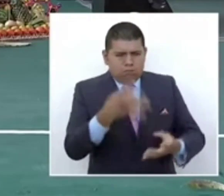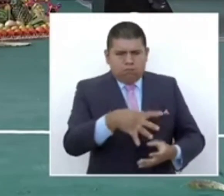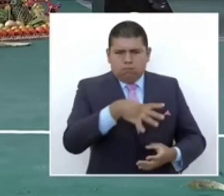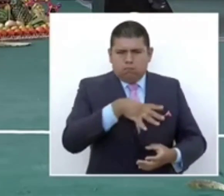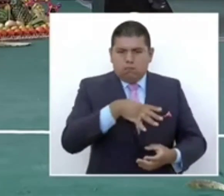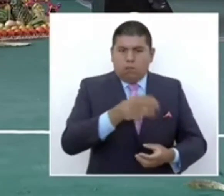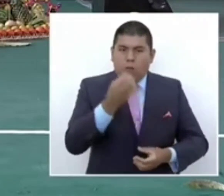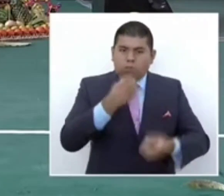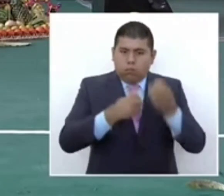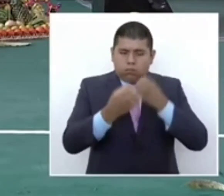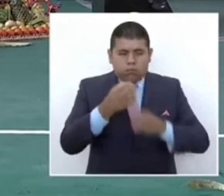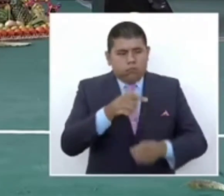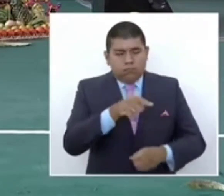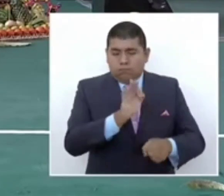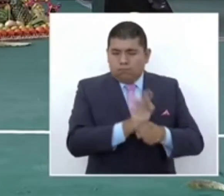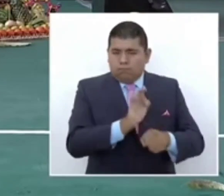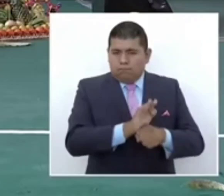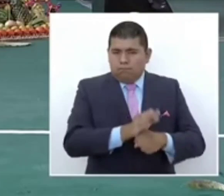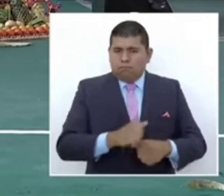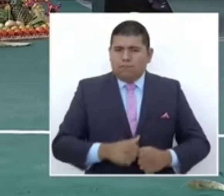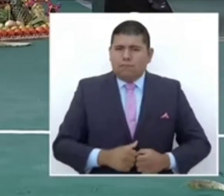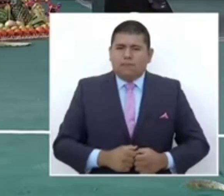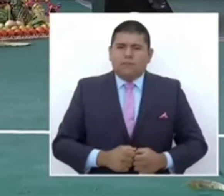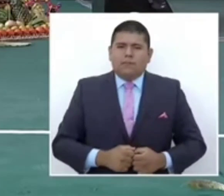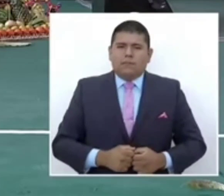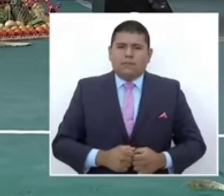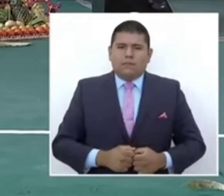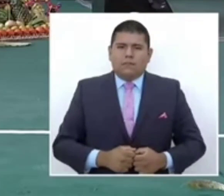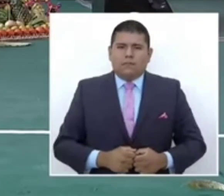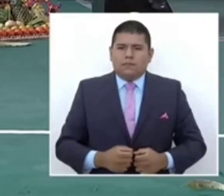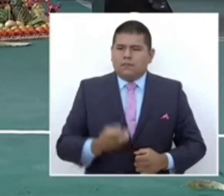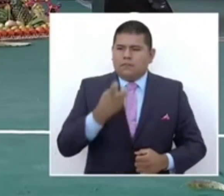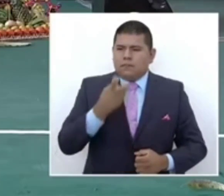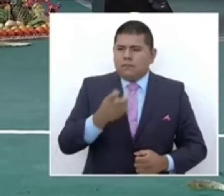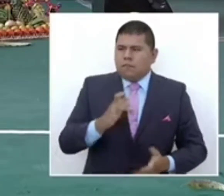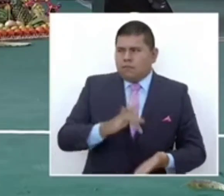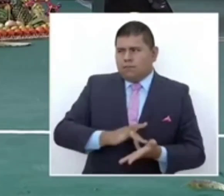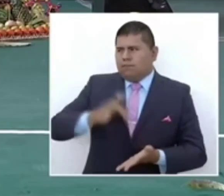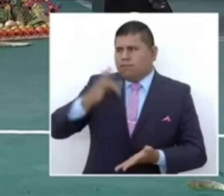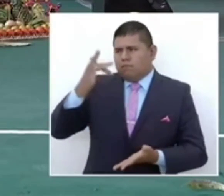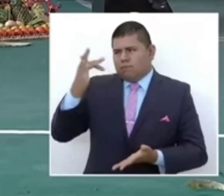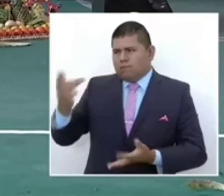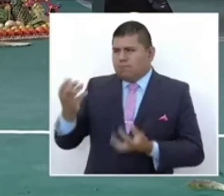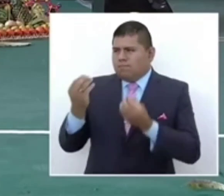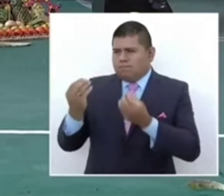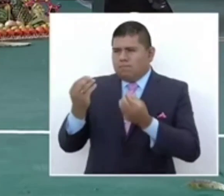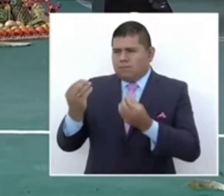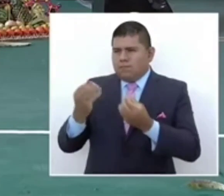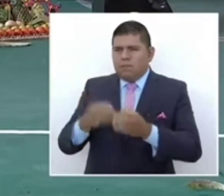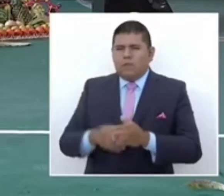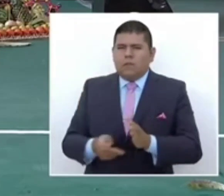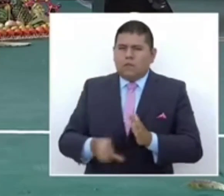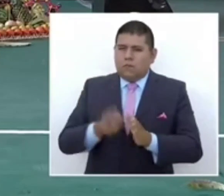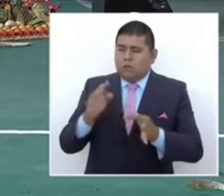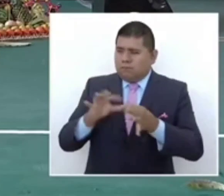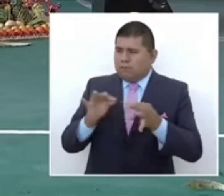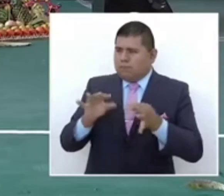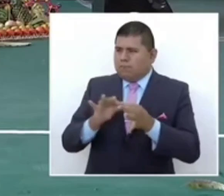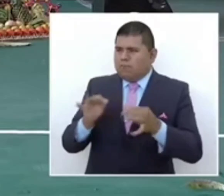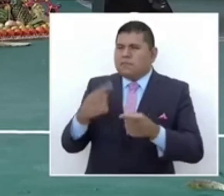su alimentación. Por eso muchas gracias, repito,